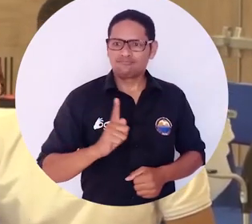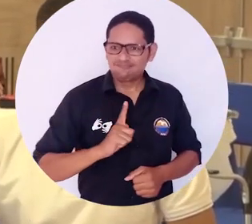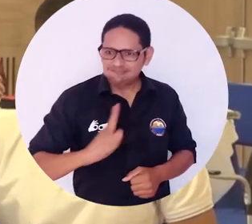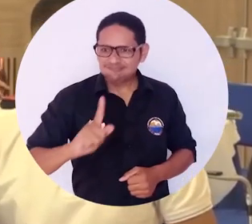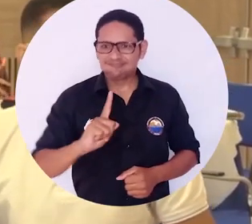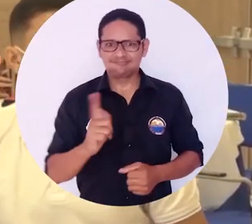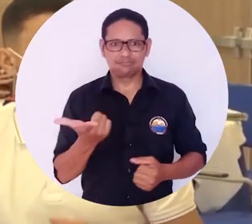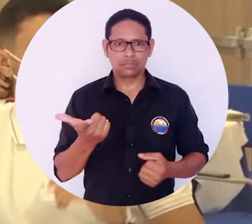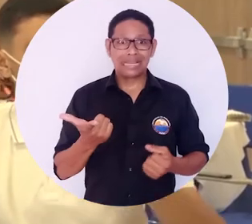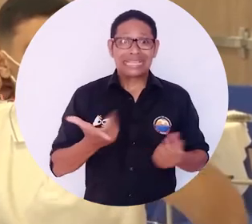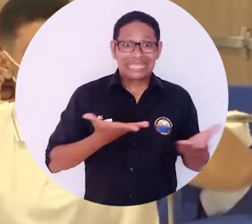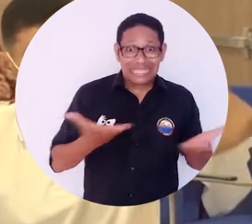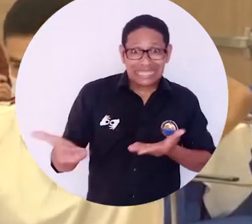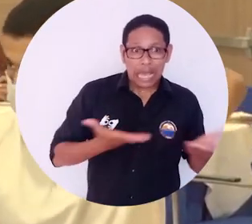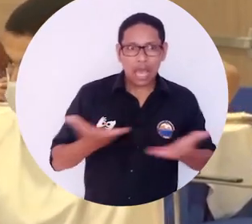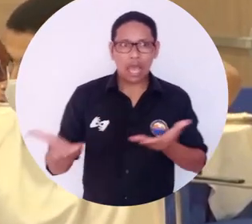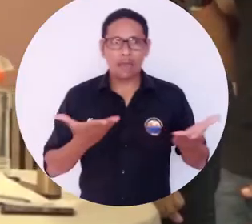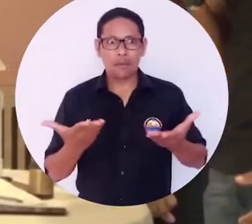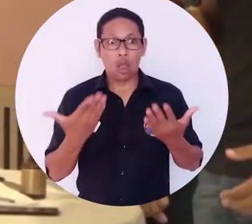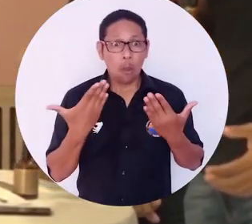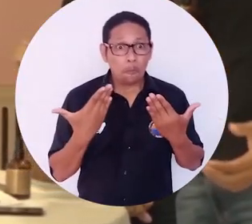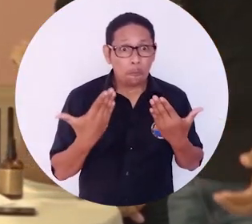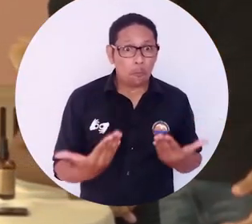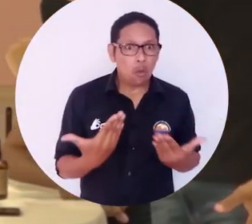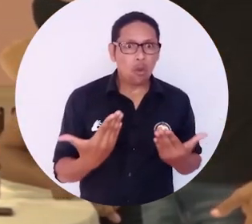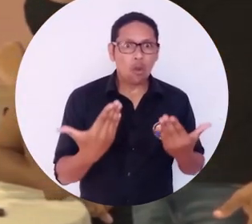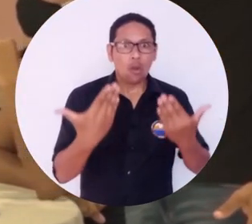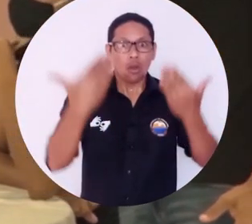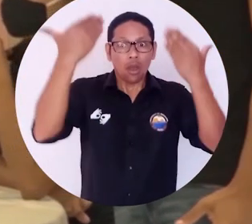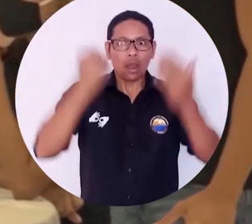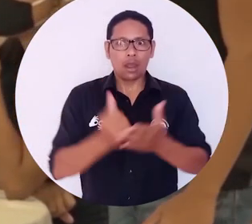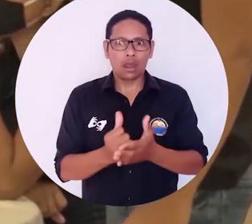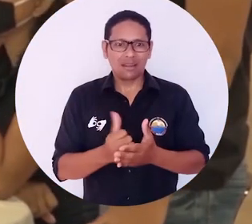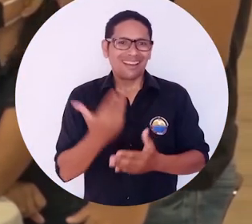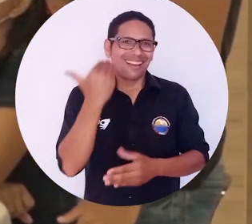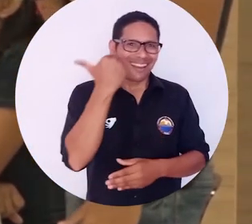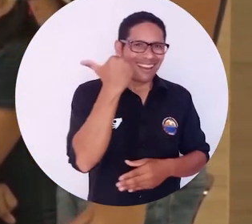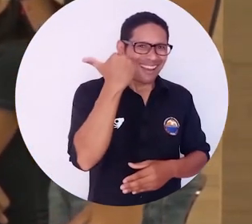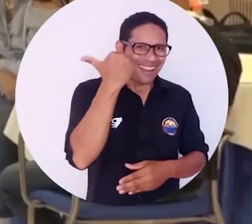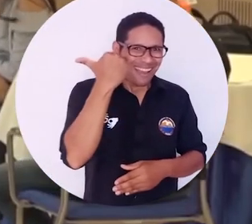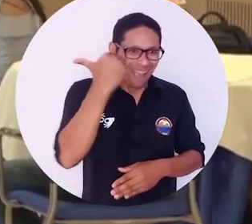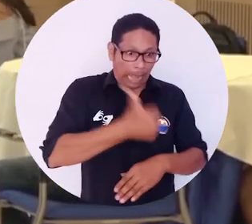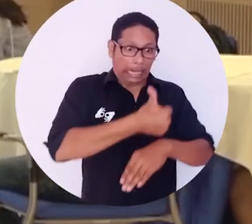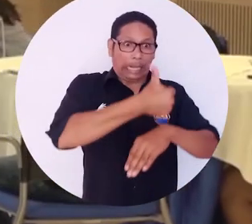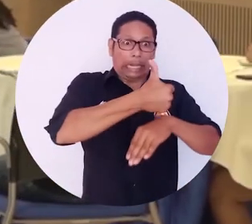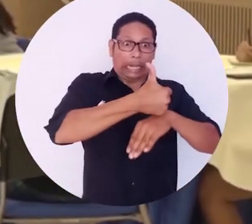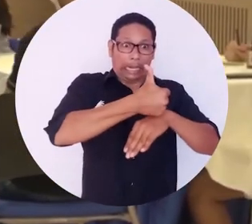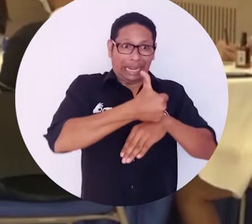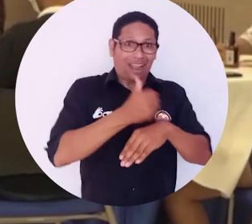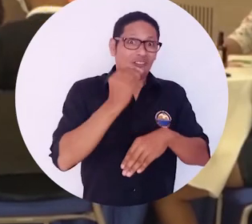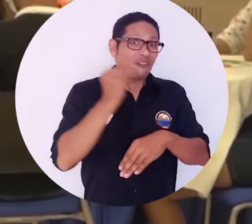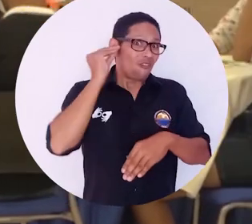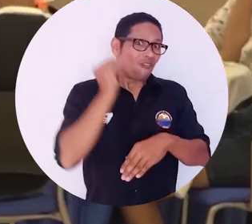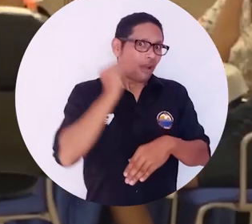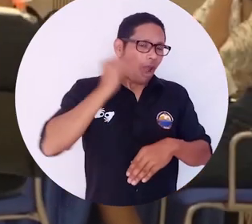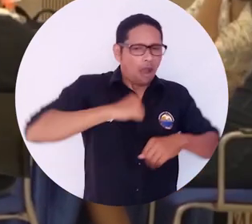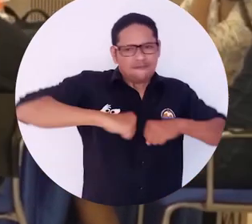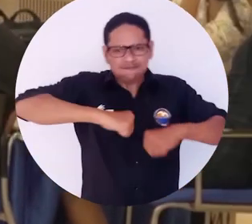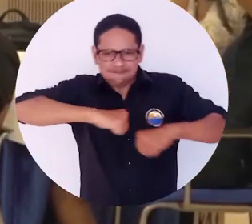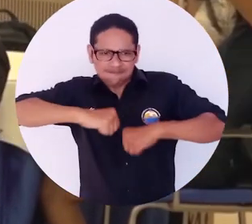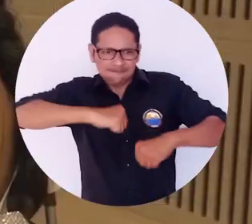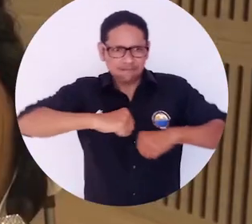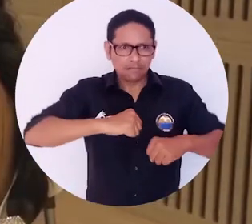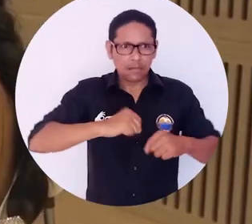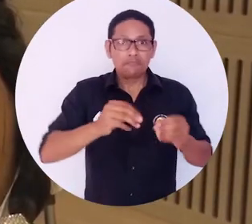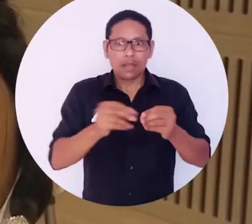unos servicios o beneficios a aquellos que son padres o madres cabeza de hogar, donde se plantea articular algunos espacios